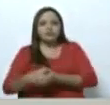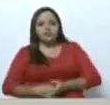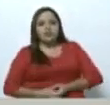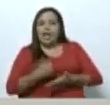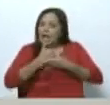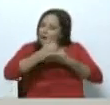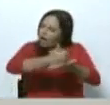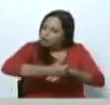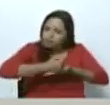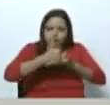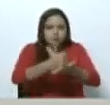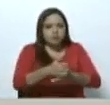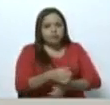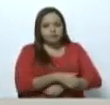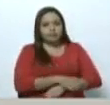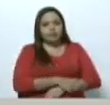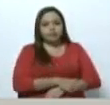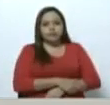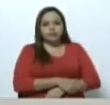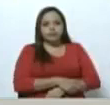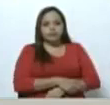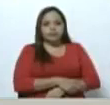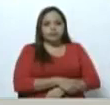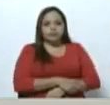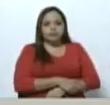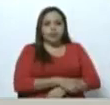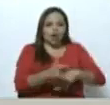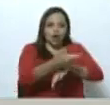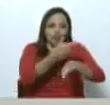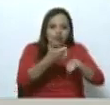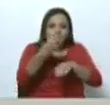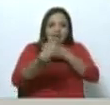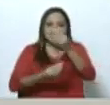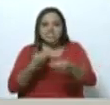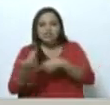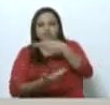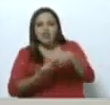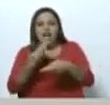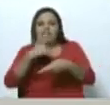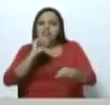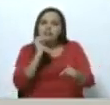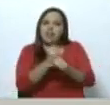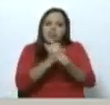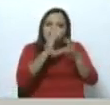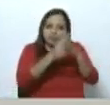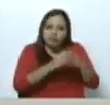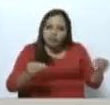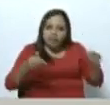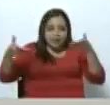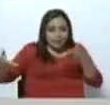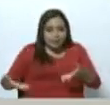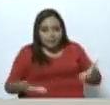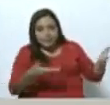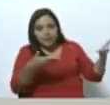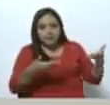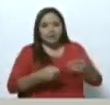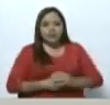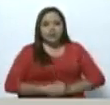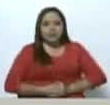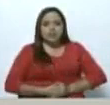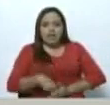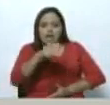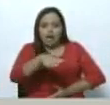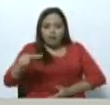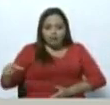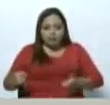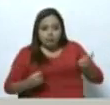a ayudar. El gobernar y hacer la revolución es tarea de todos y de todas. Invito también a los partidos aliados que